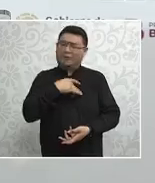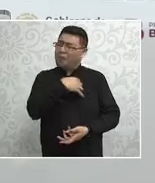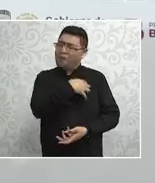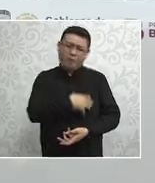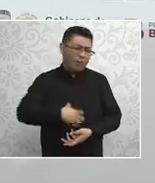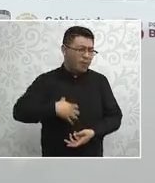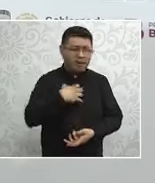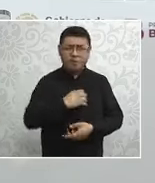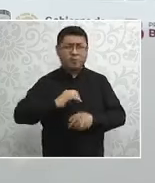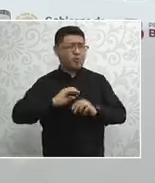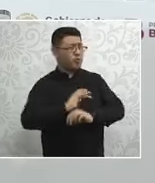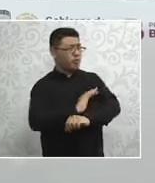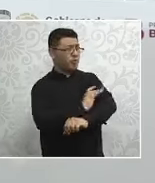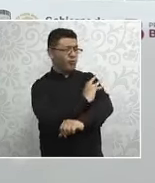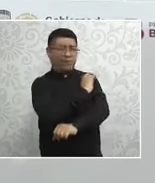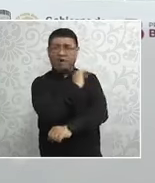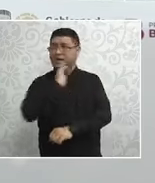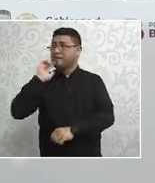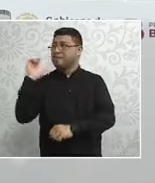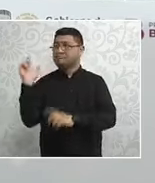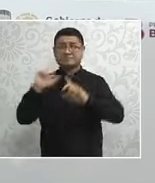Escárcega Campeche